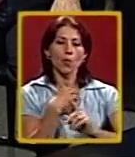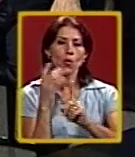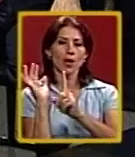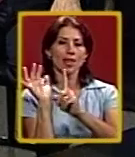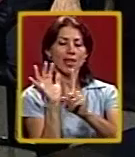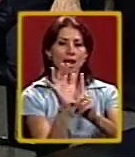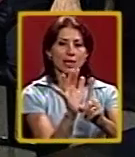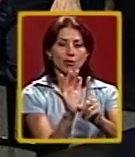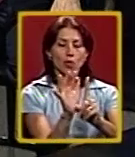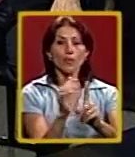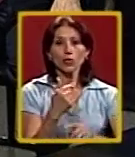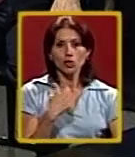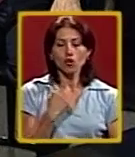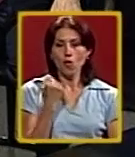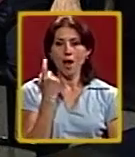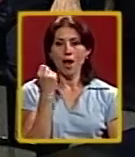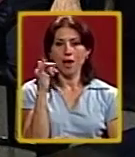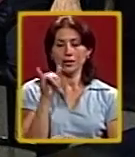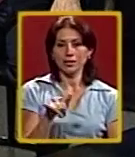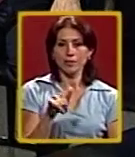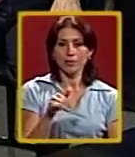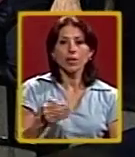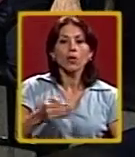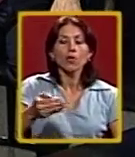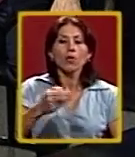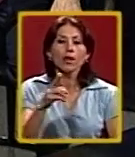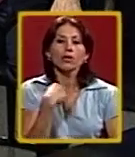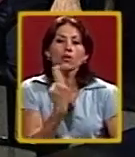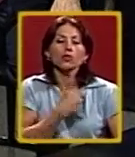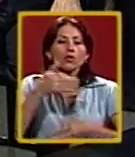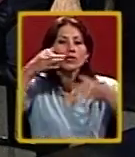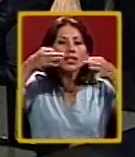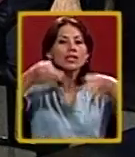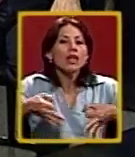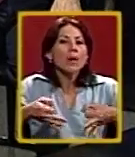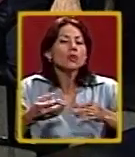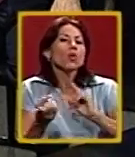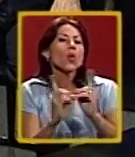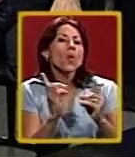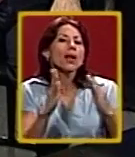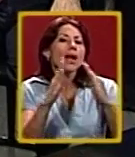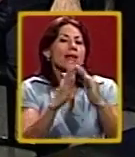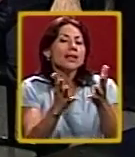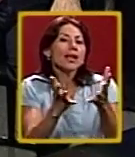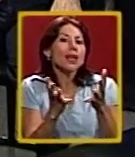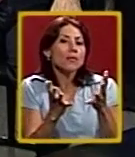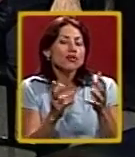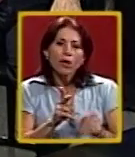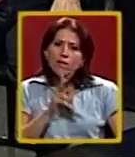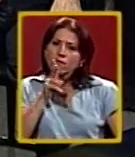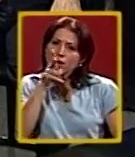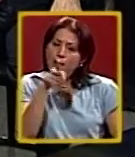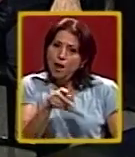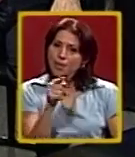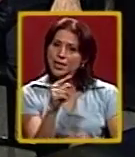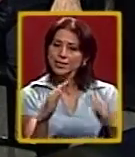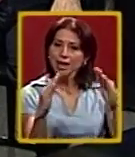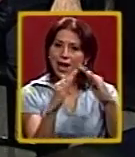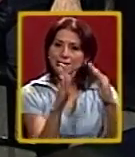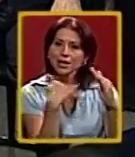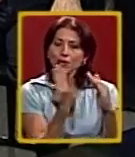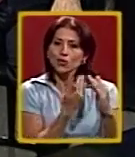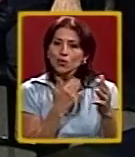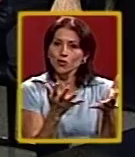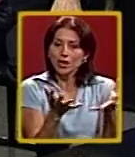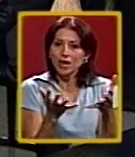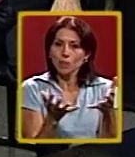interpreto, que cuando decidamos qué casa queremos, sea la casa que nosotros queremos y no